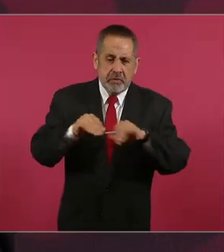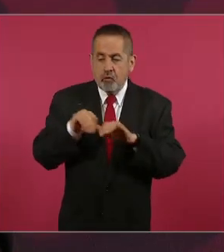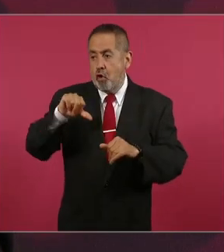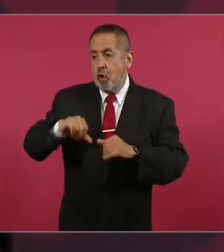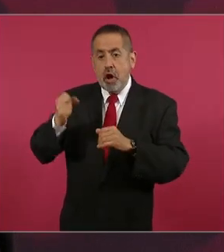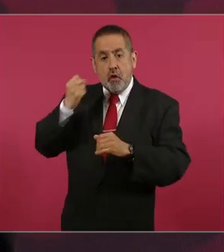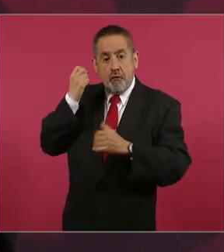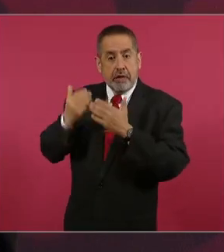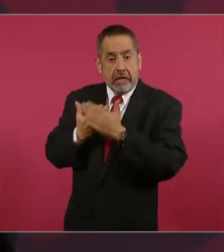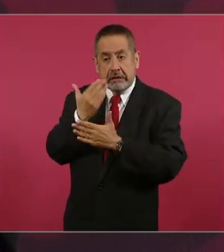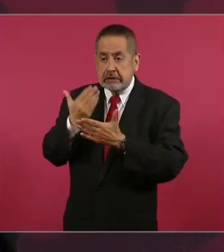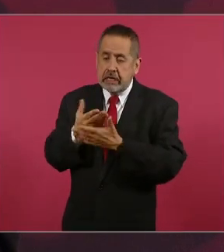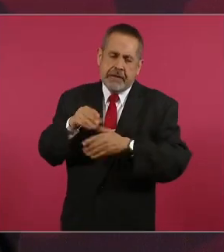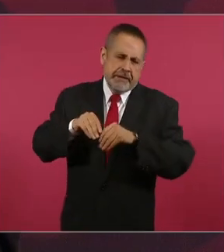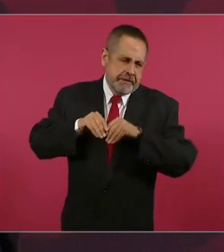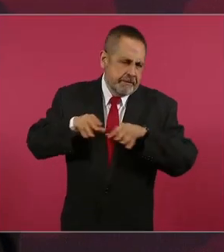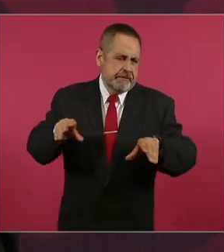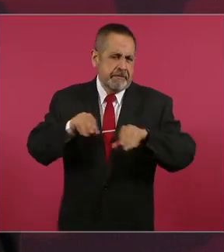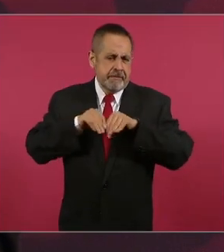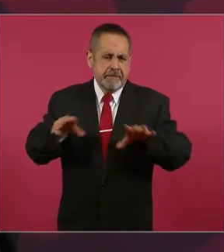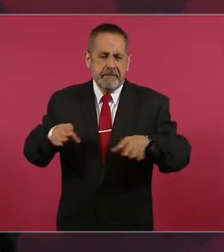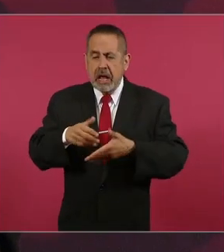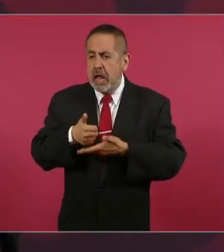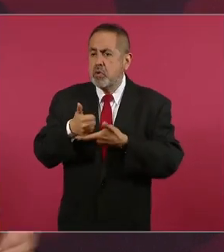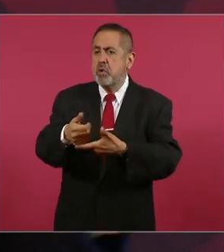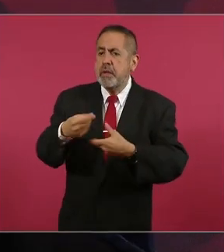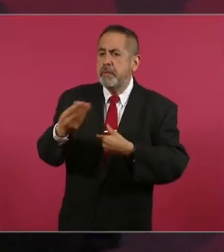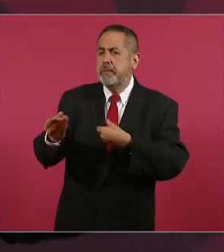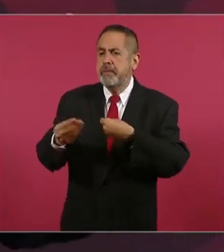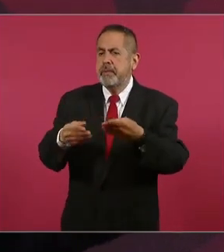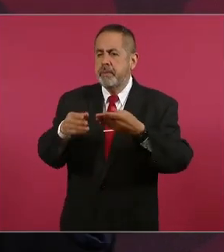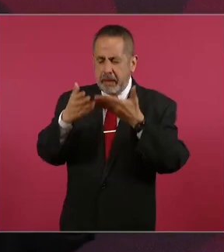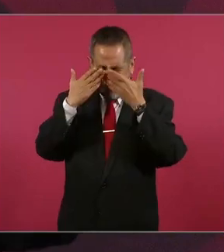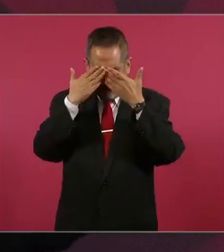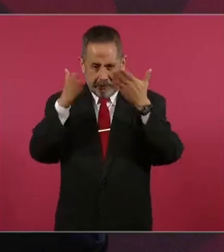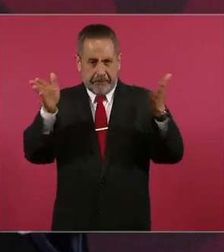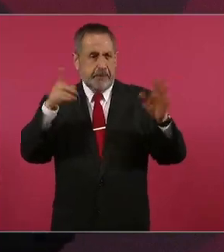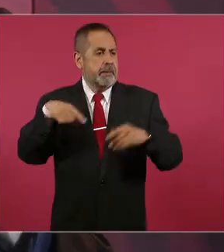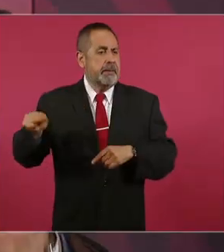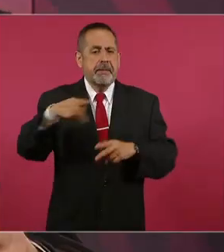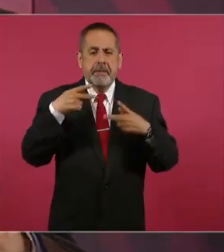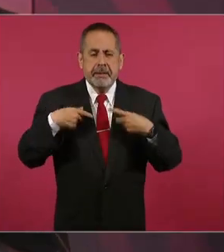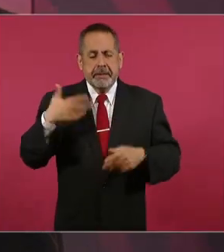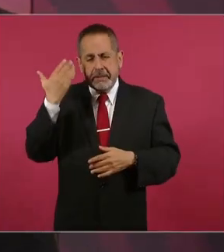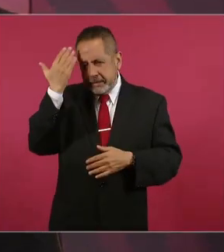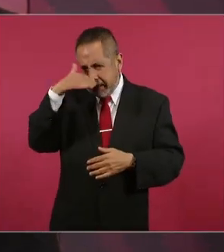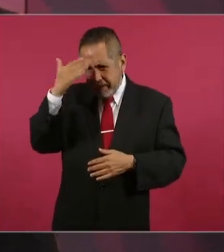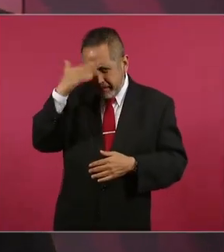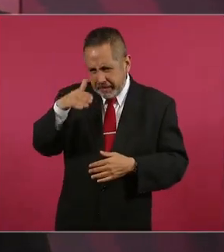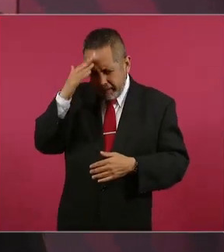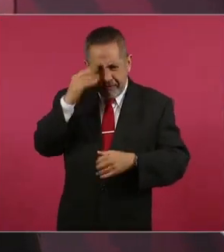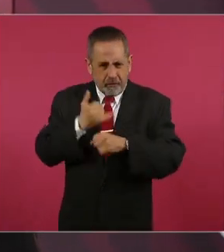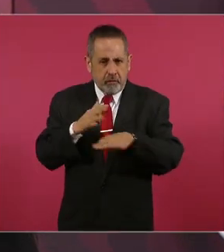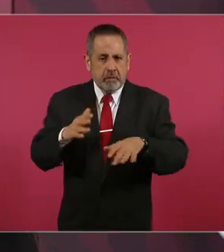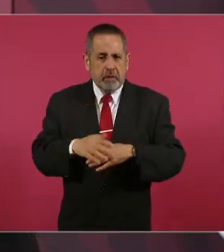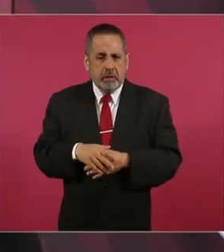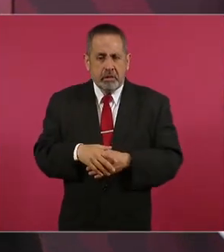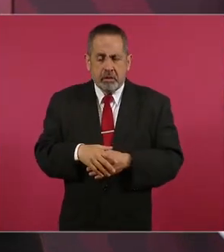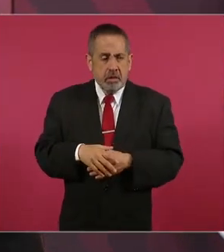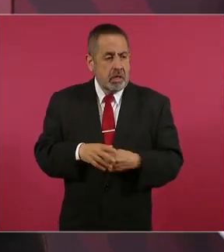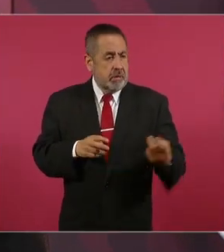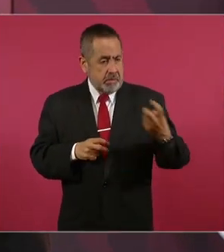nos ayudan mucho a estar informando. Esto que hacemos todos los días, y el derecho de